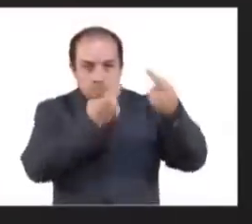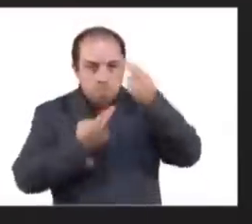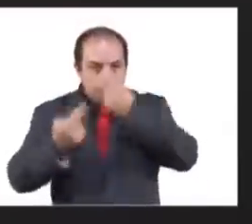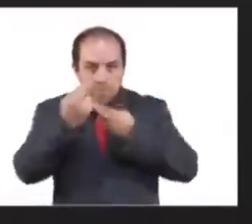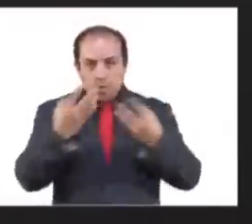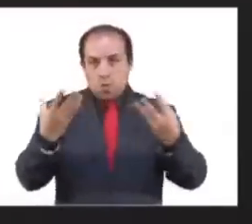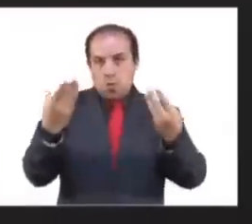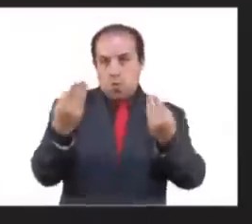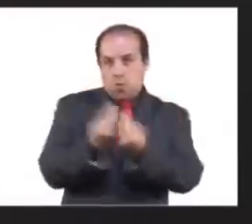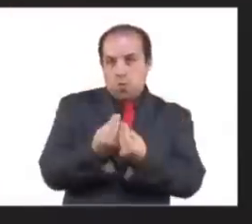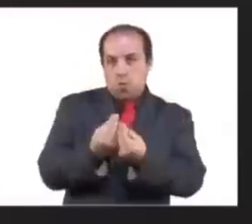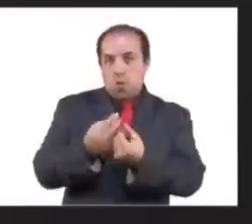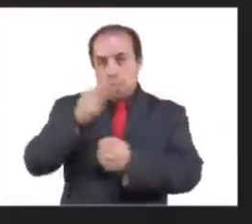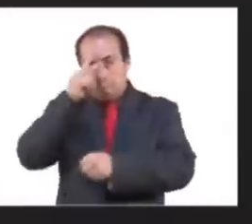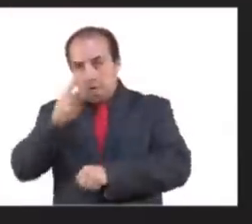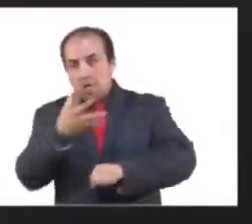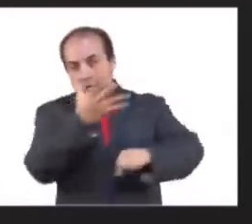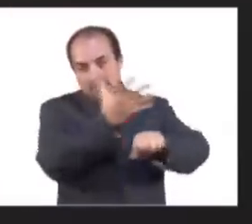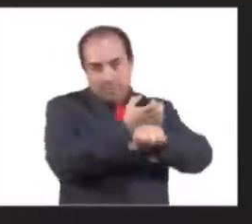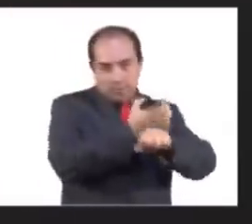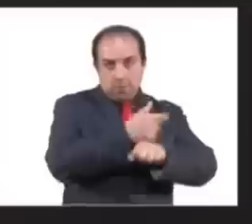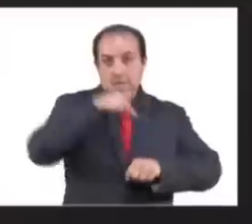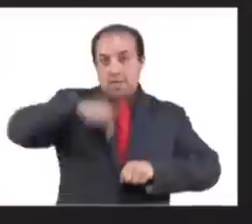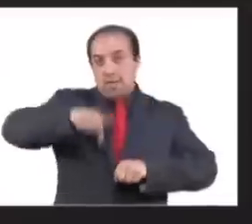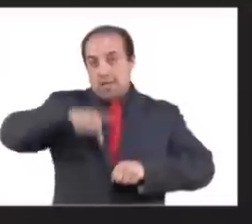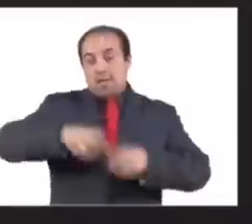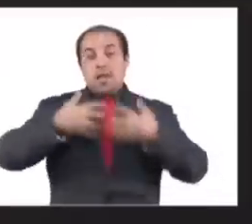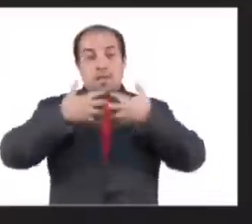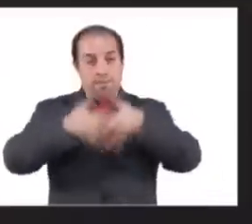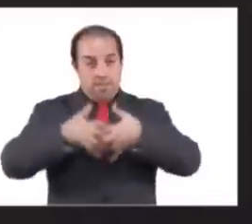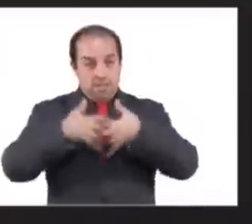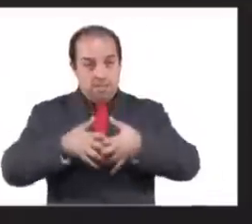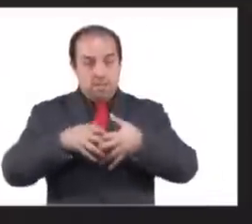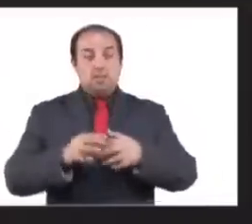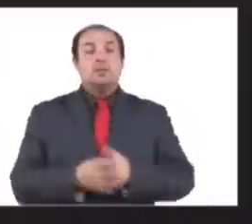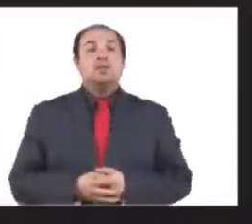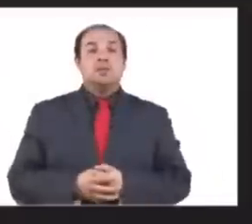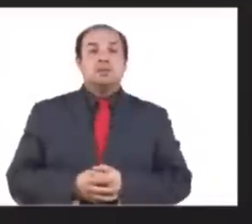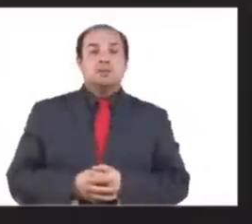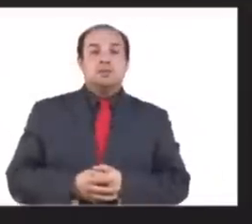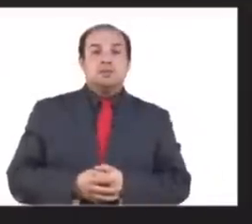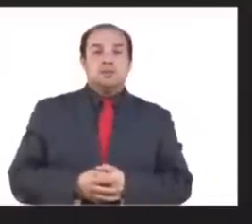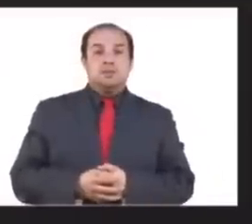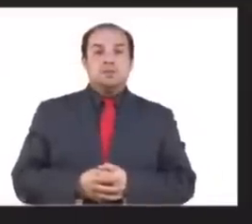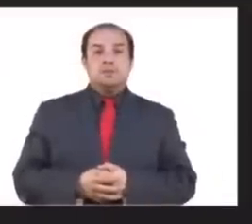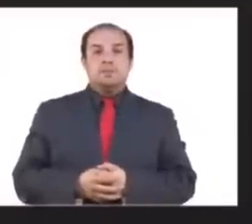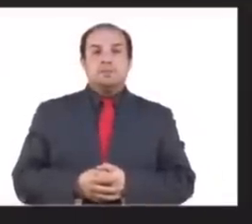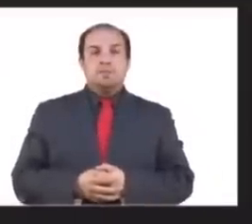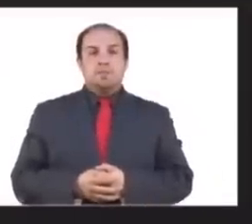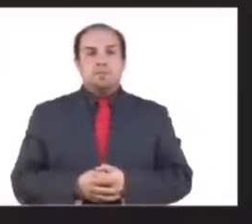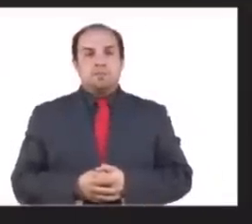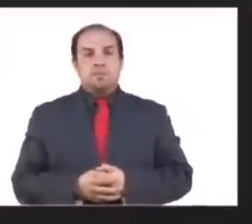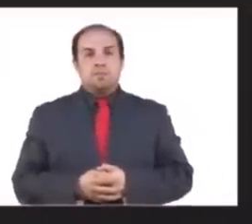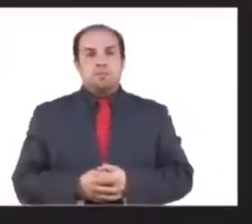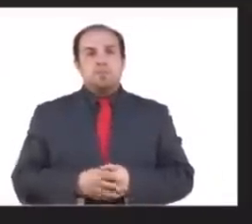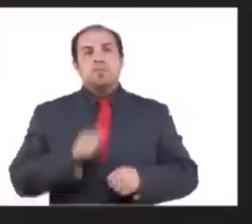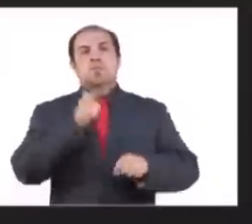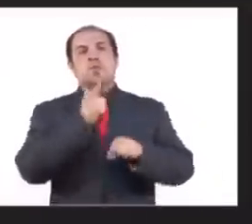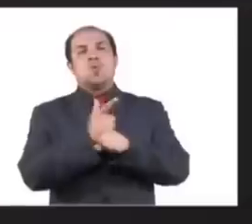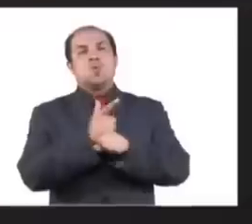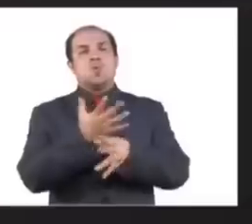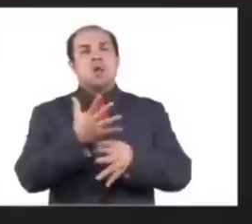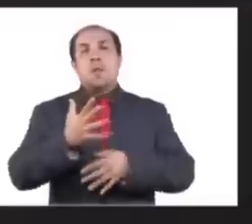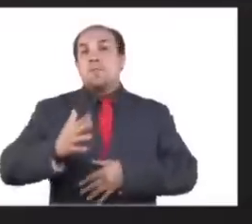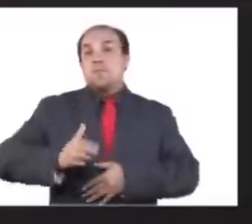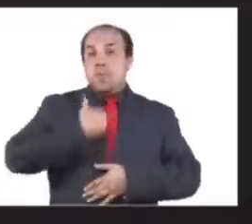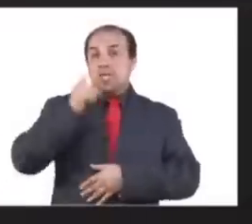México. Y en esta planta aquí se va viendo lo que se puede hacer con la